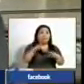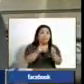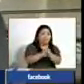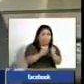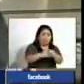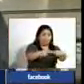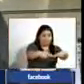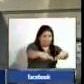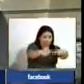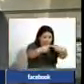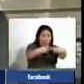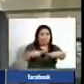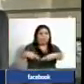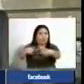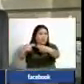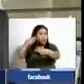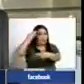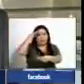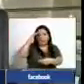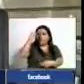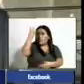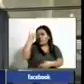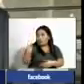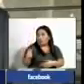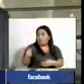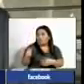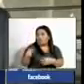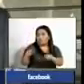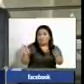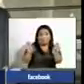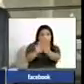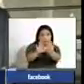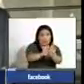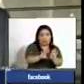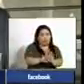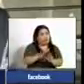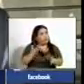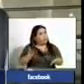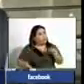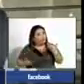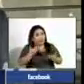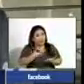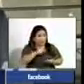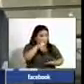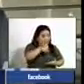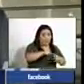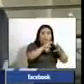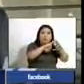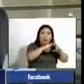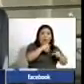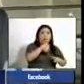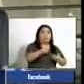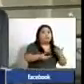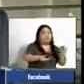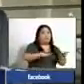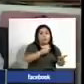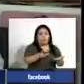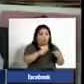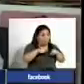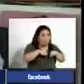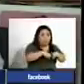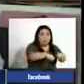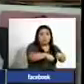frontera y no se sabe hasta cuándo, es posible que va a haber un desabastecimiento en los